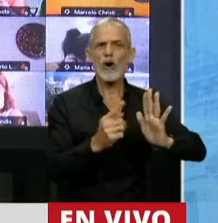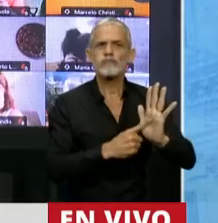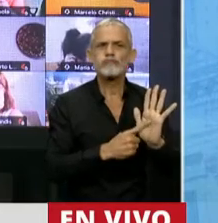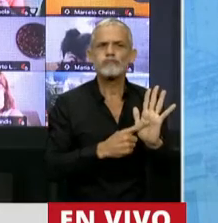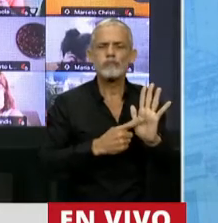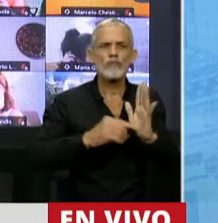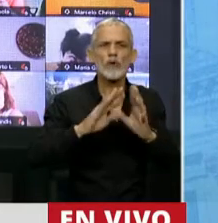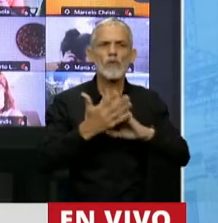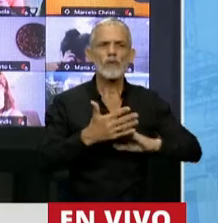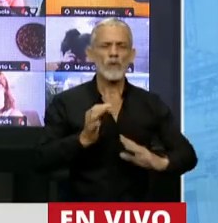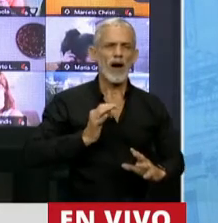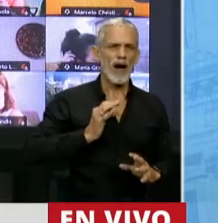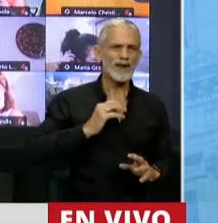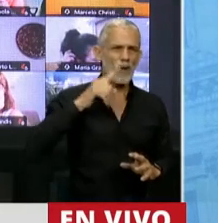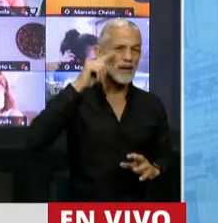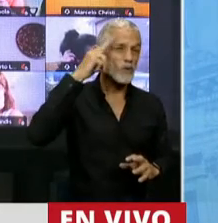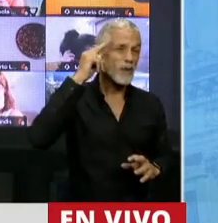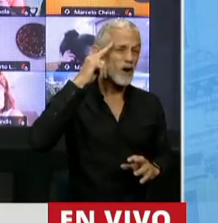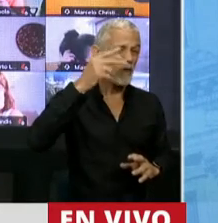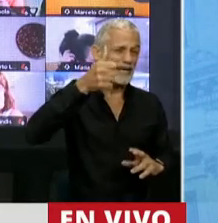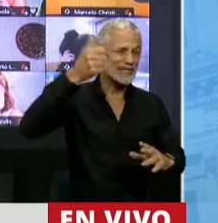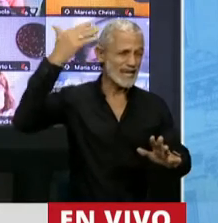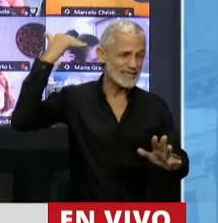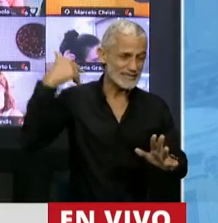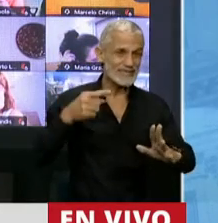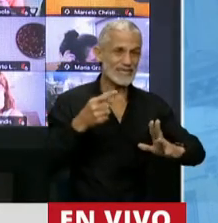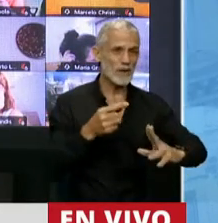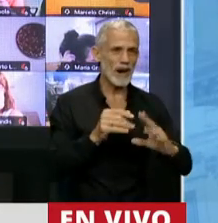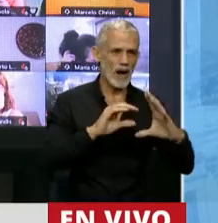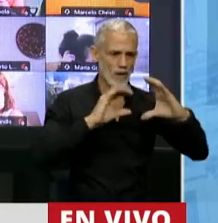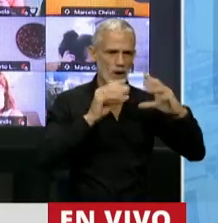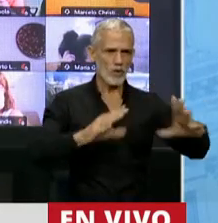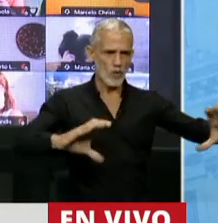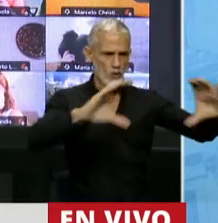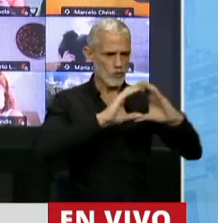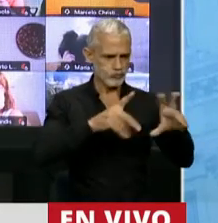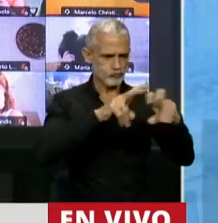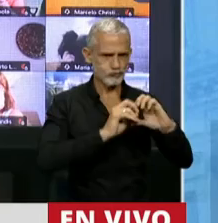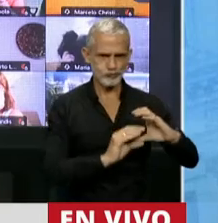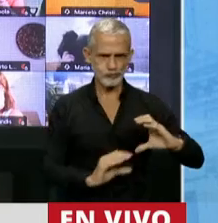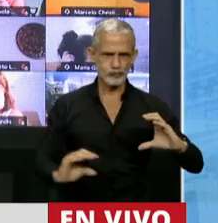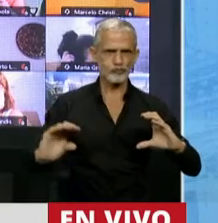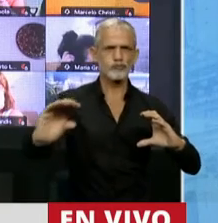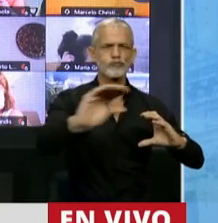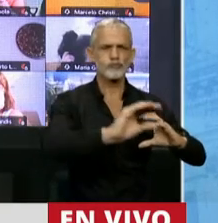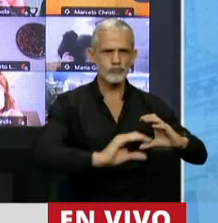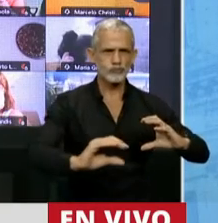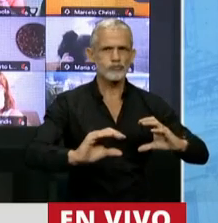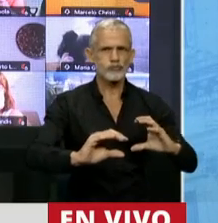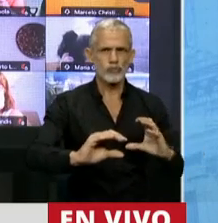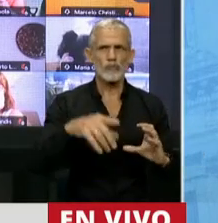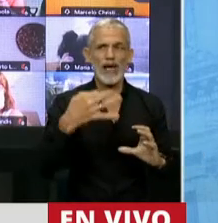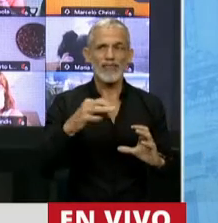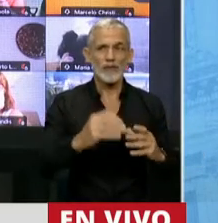establecía una financiación del año, para el año 1996, para aquella distribución de competencias y servicios, el cual